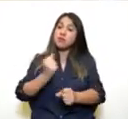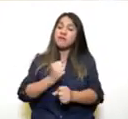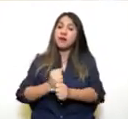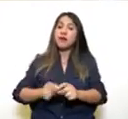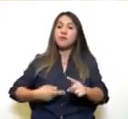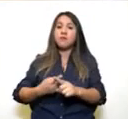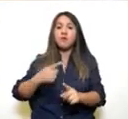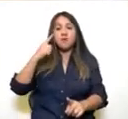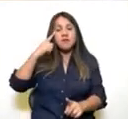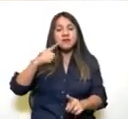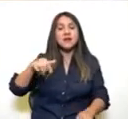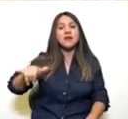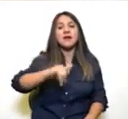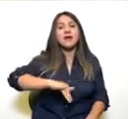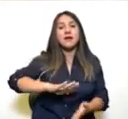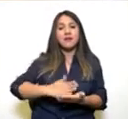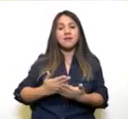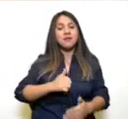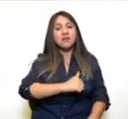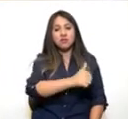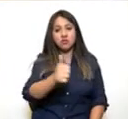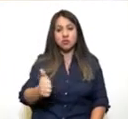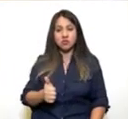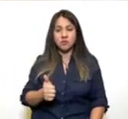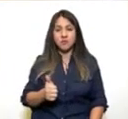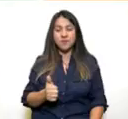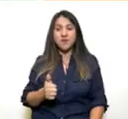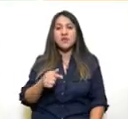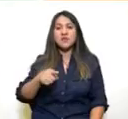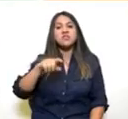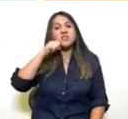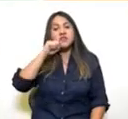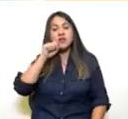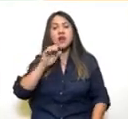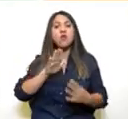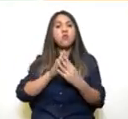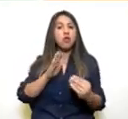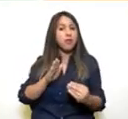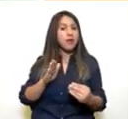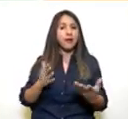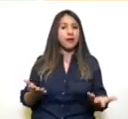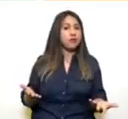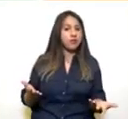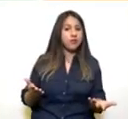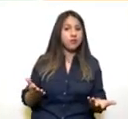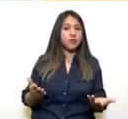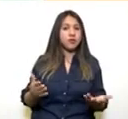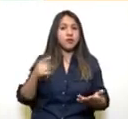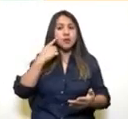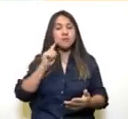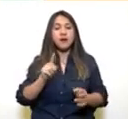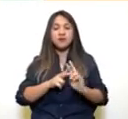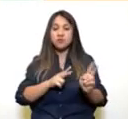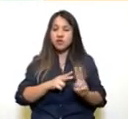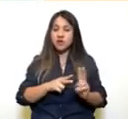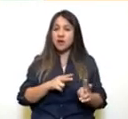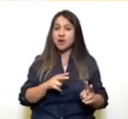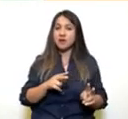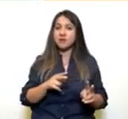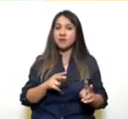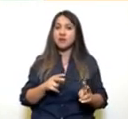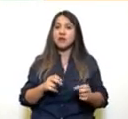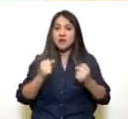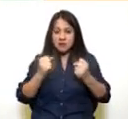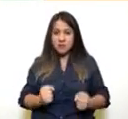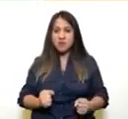común eso de alguna manera sería como un modelo a seguir de salida de esta crisis en chile la capacidad de que